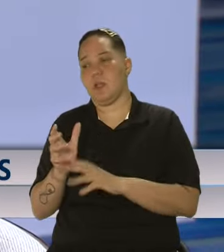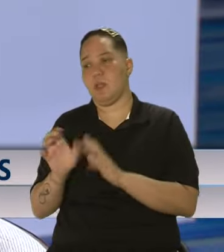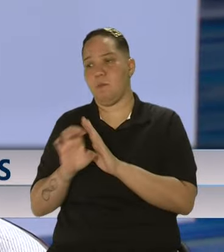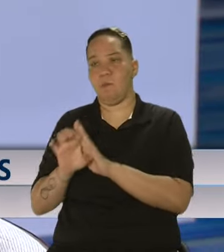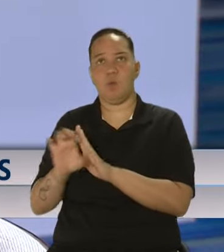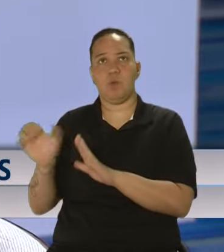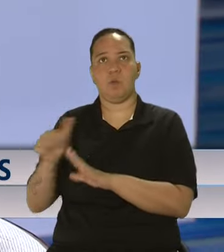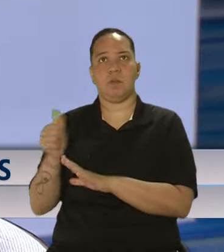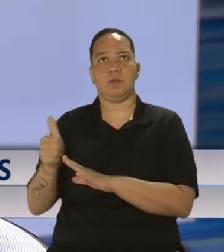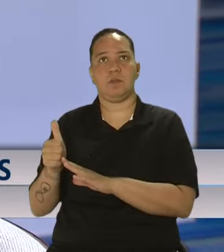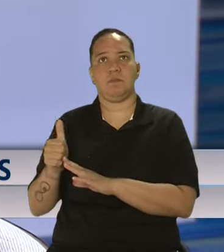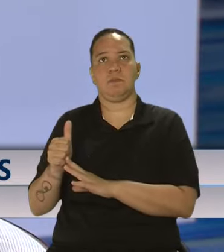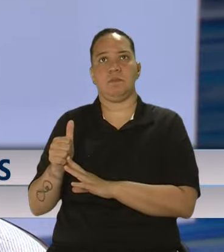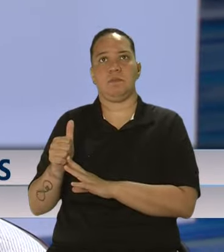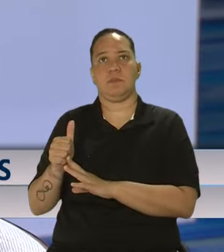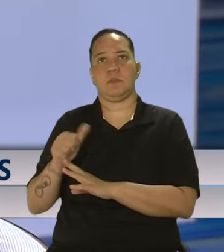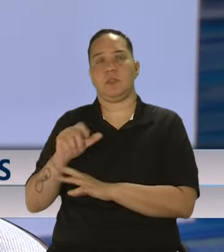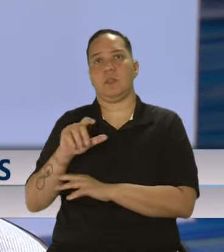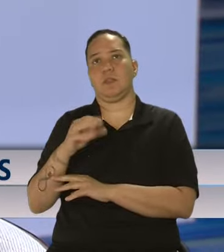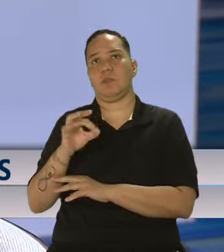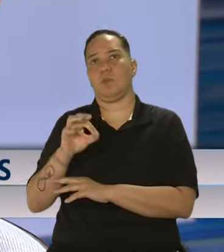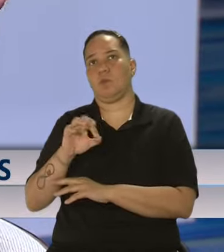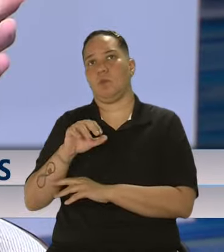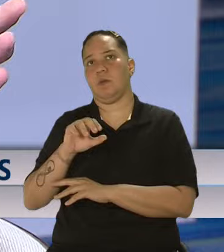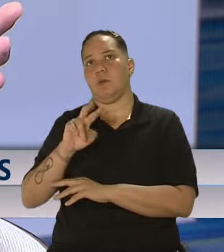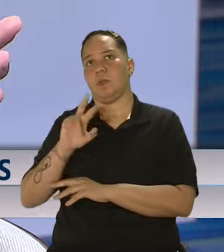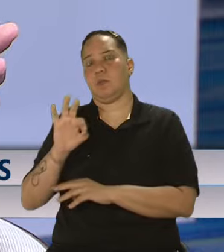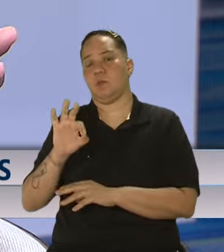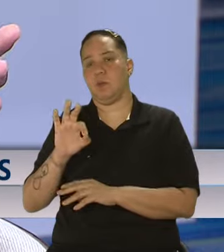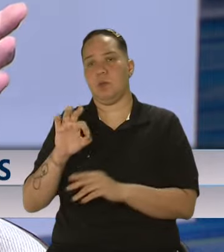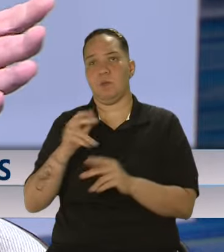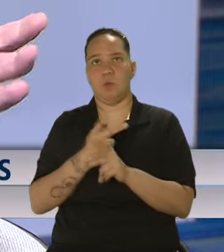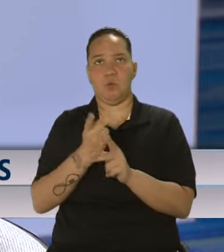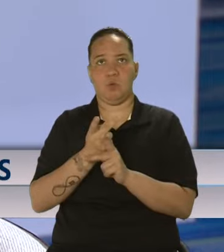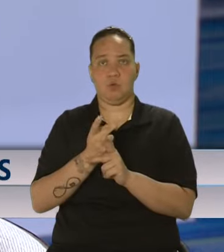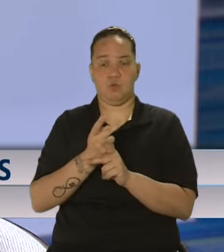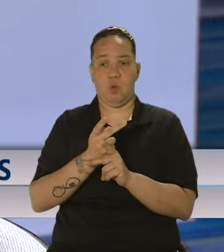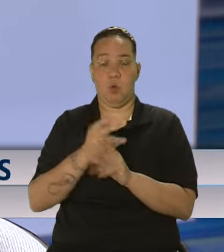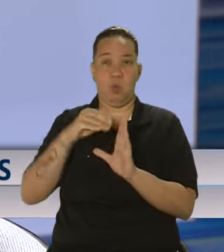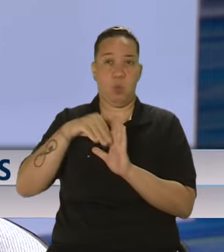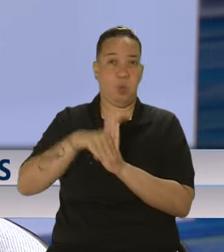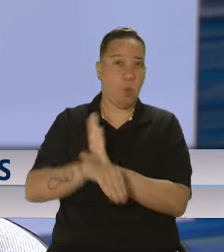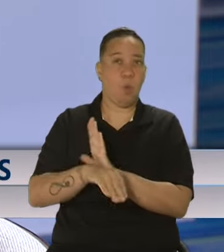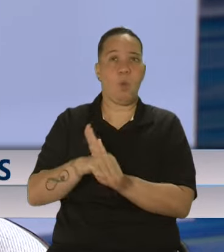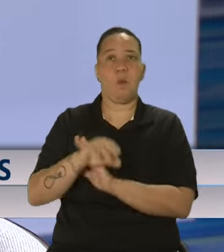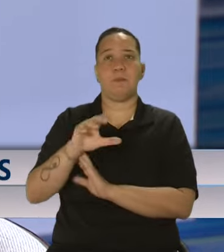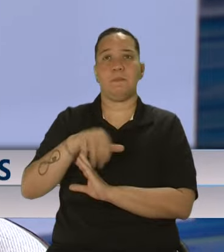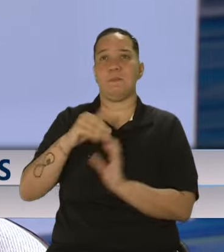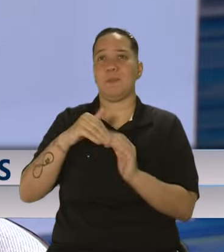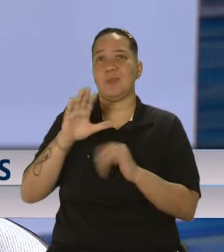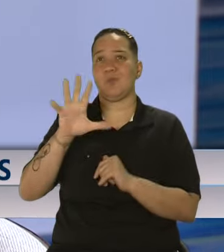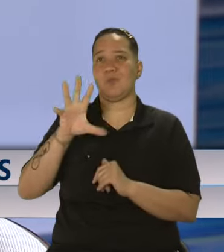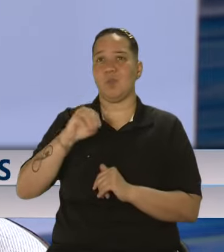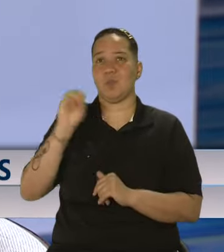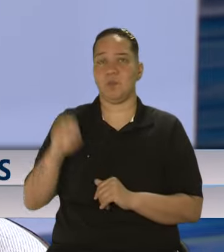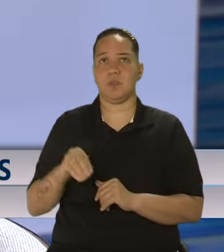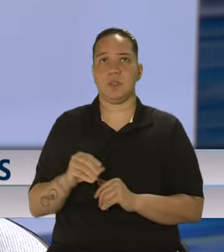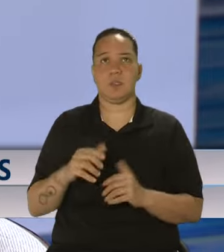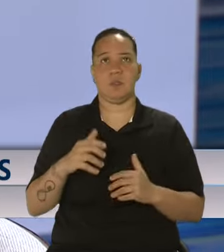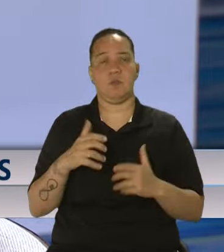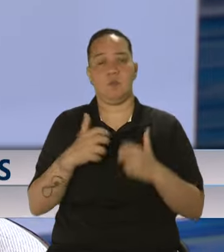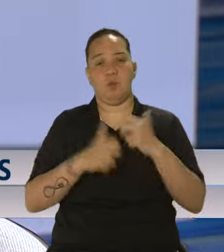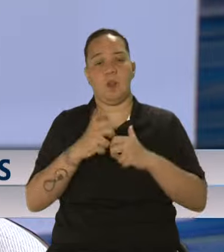el crack del 29 en donde el producto interno bruto cayó en más de un 50% eh la crisis